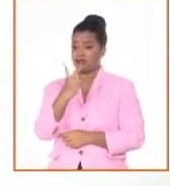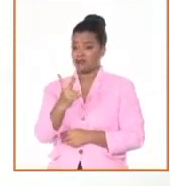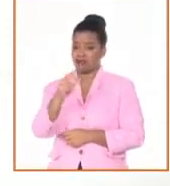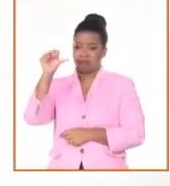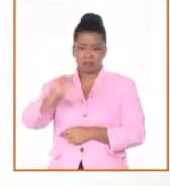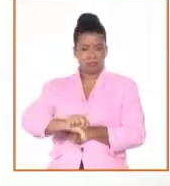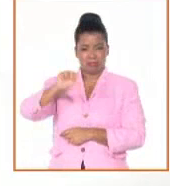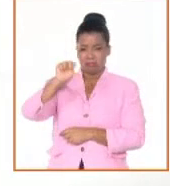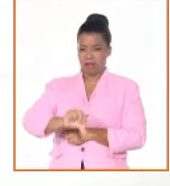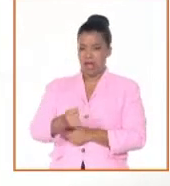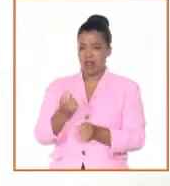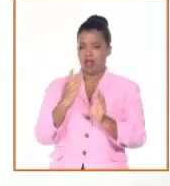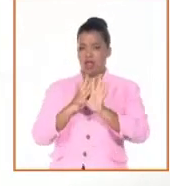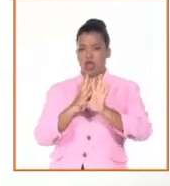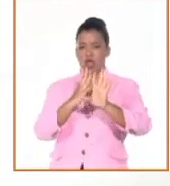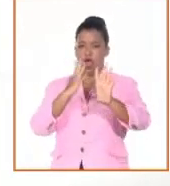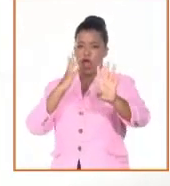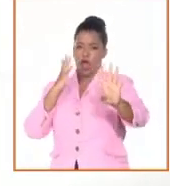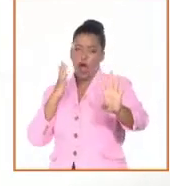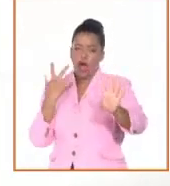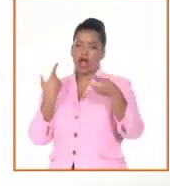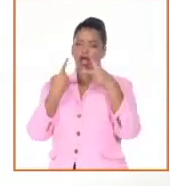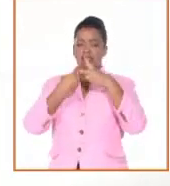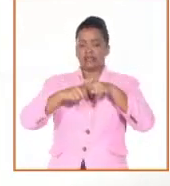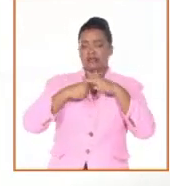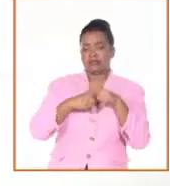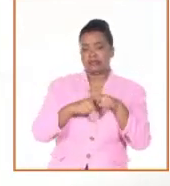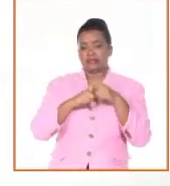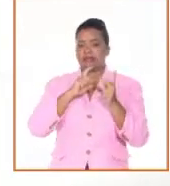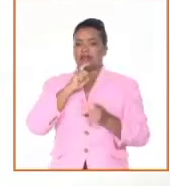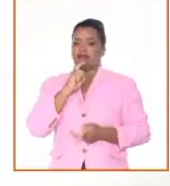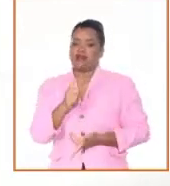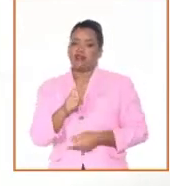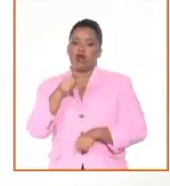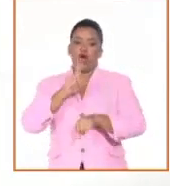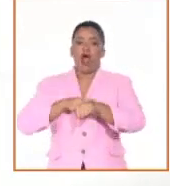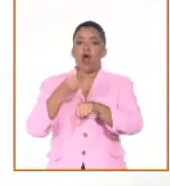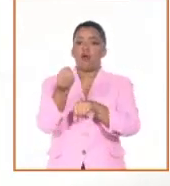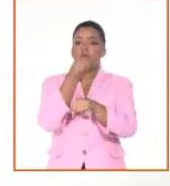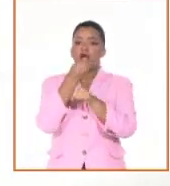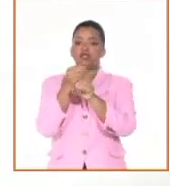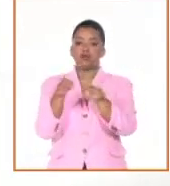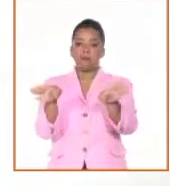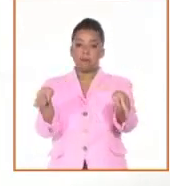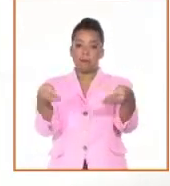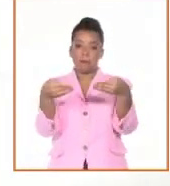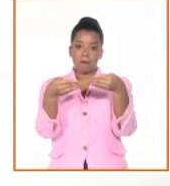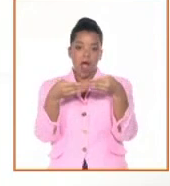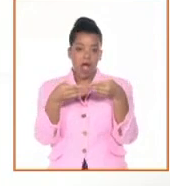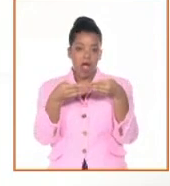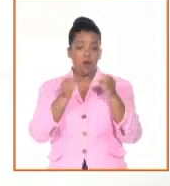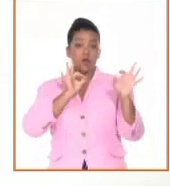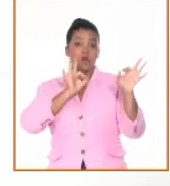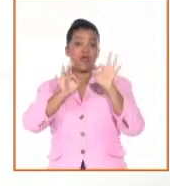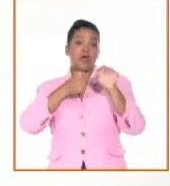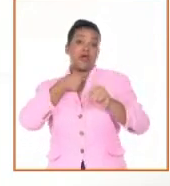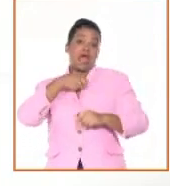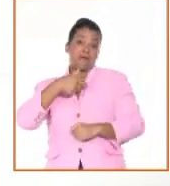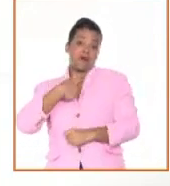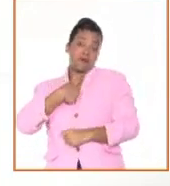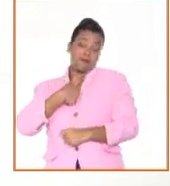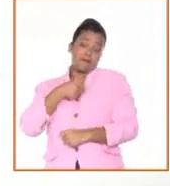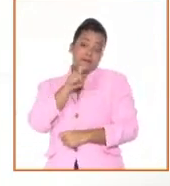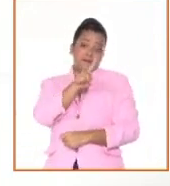es Cola resolverá en horario de almuerzo cierran la puerta y cuidado con preguntar a alguien